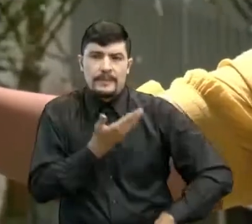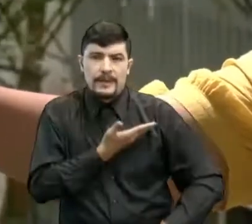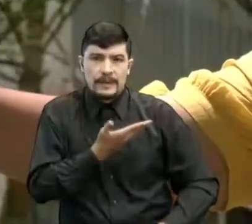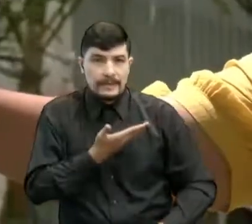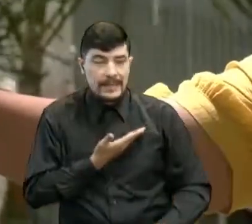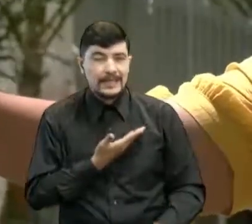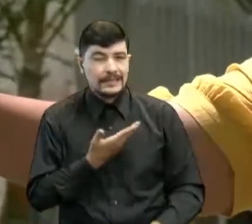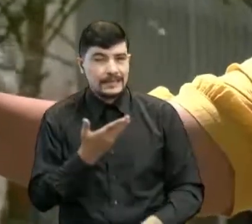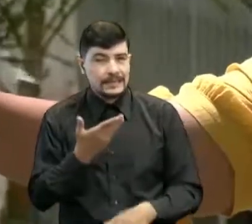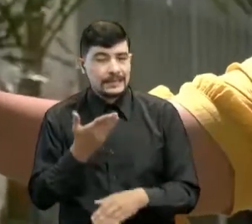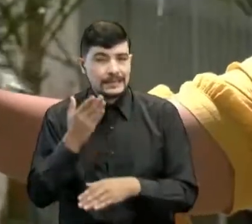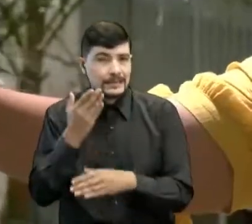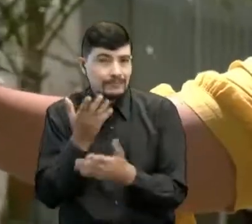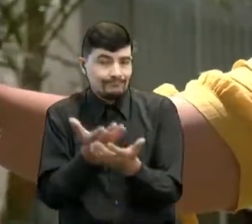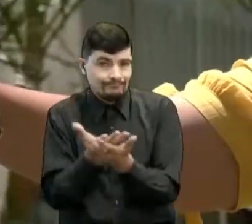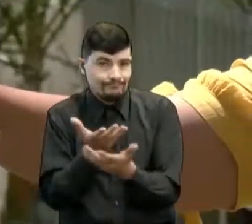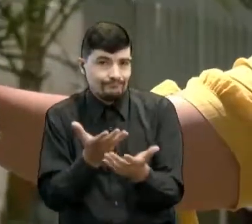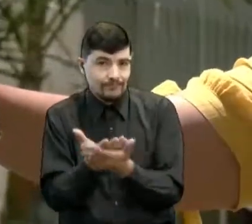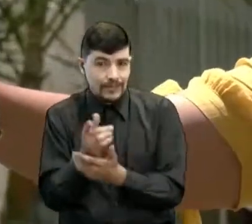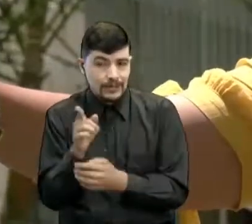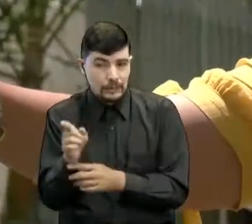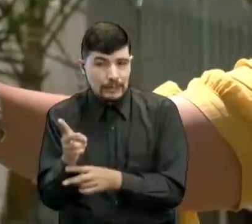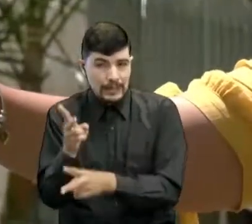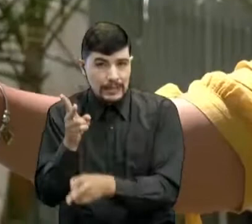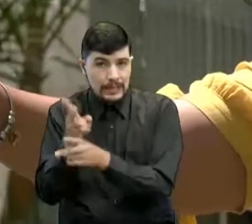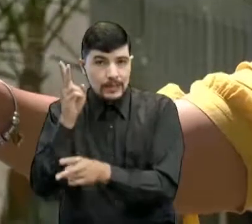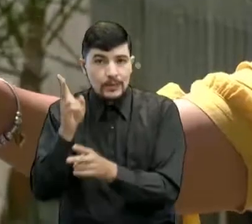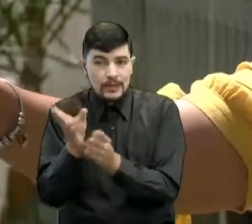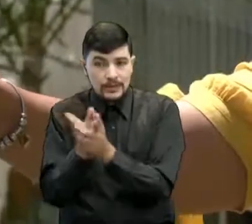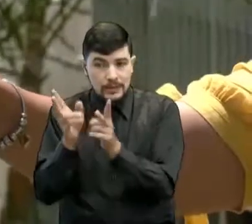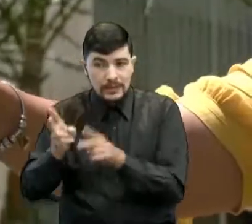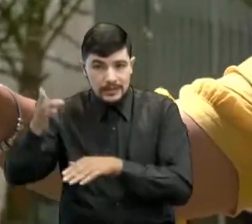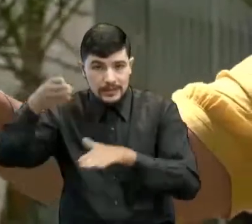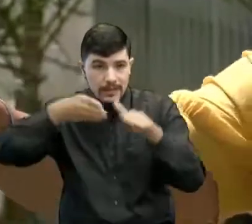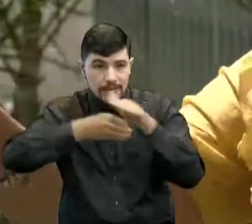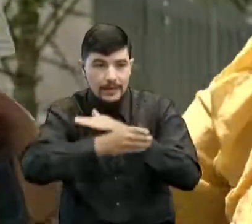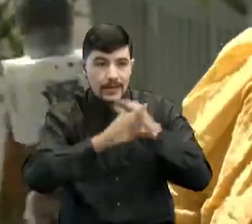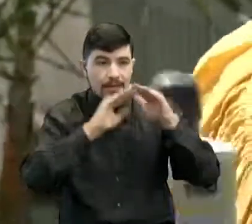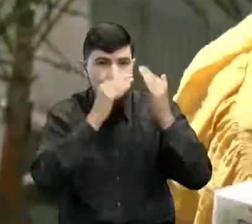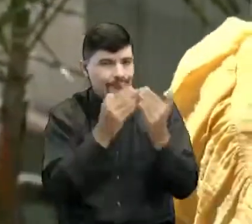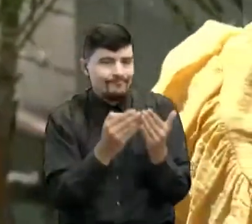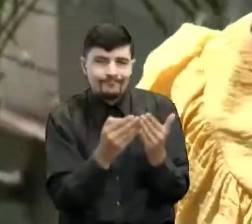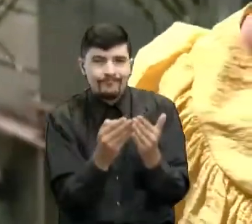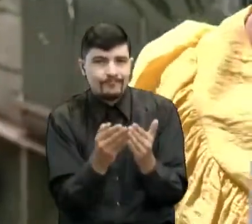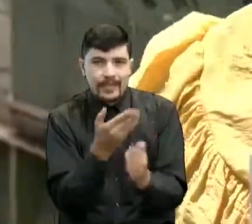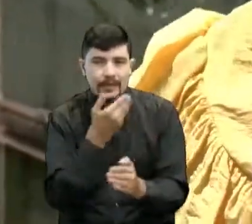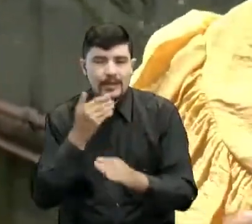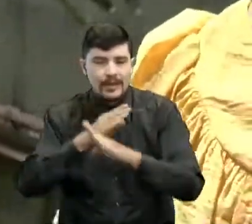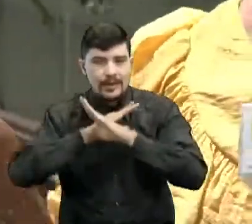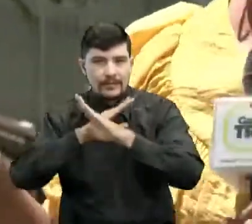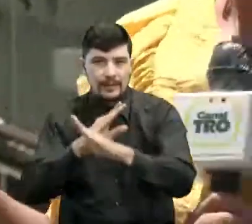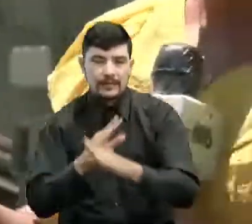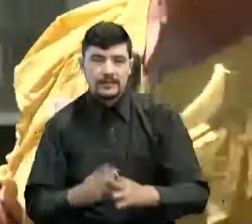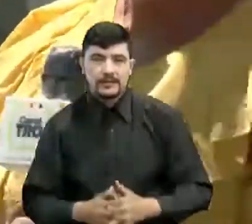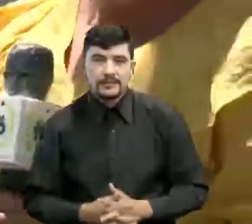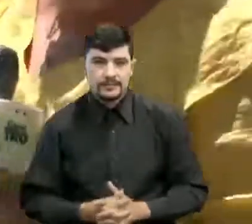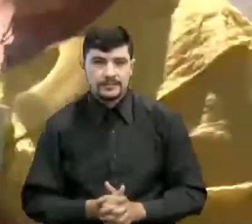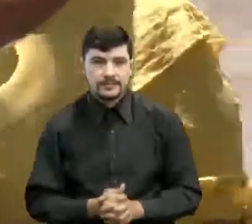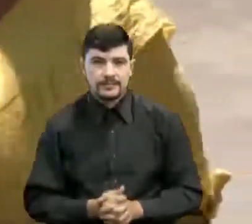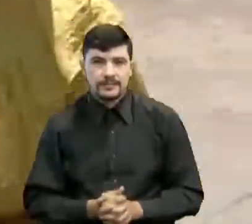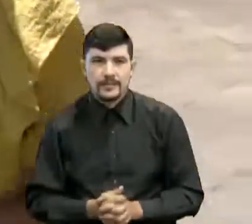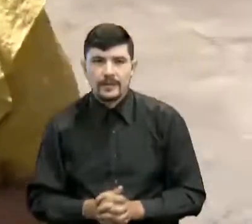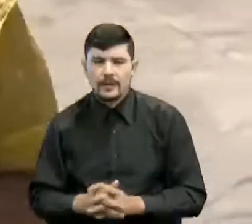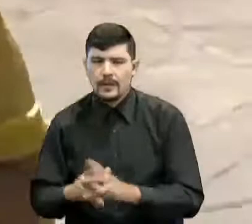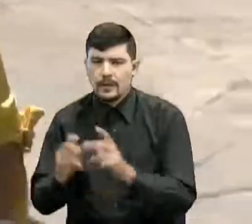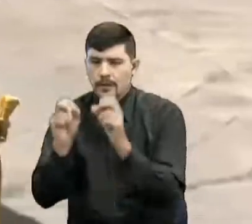arriesguen de enviando a los hijos en caso de ser llamados a la alternancia. Así es, pero contrario a esta situación,